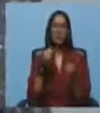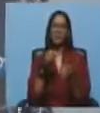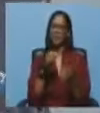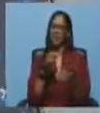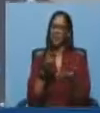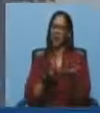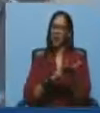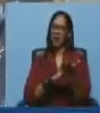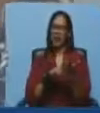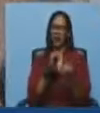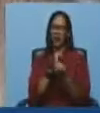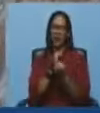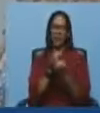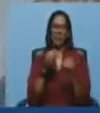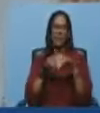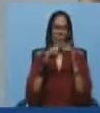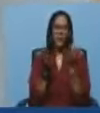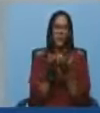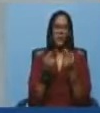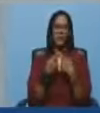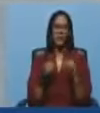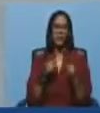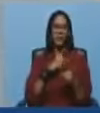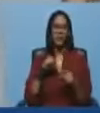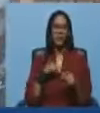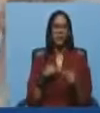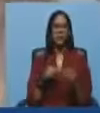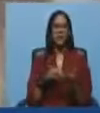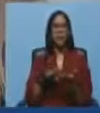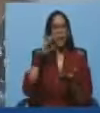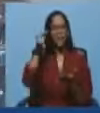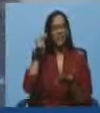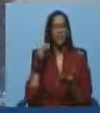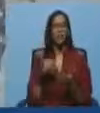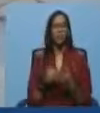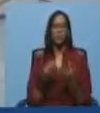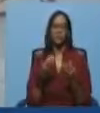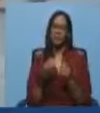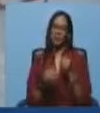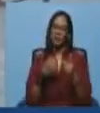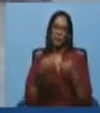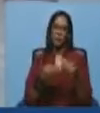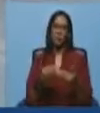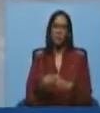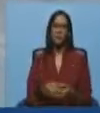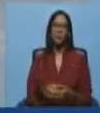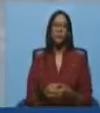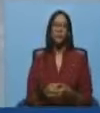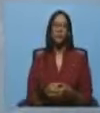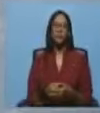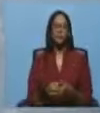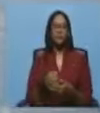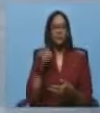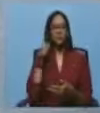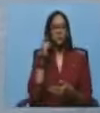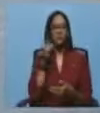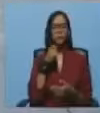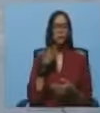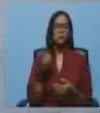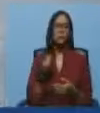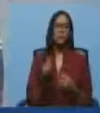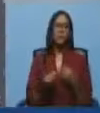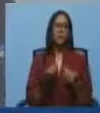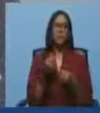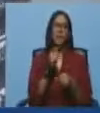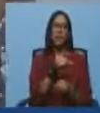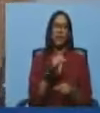un mundo muy distinto al nuestro, pero... Del que hemos aprendido. Pero del que estamos aprendiendo constantemente. Cuéntame, además, ¿cómo hace la